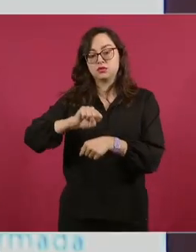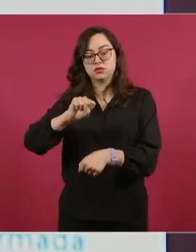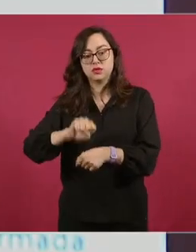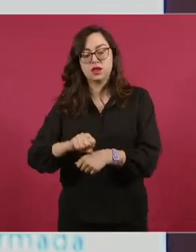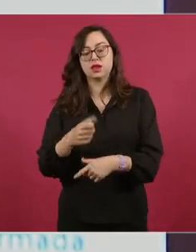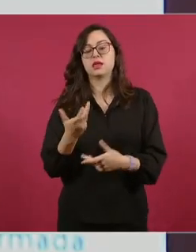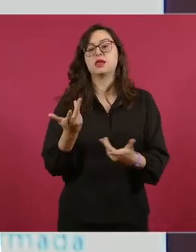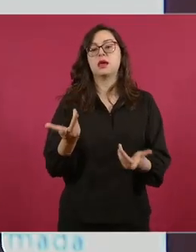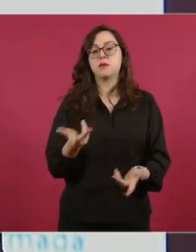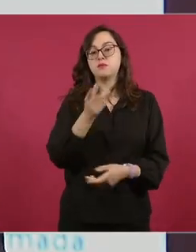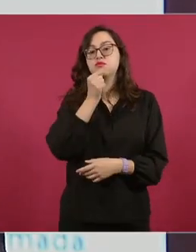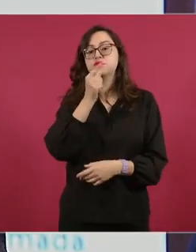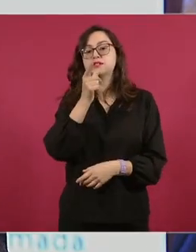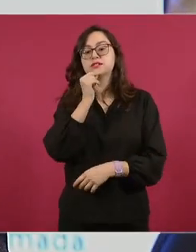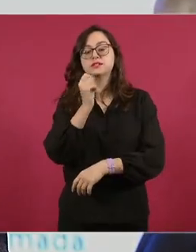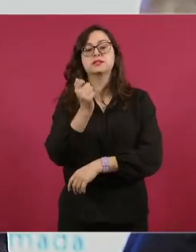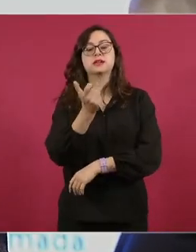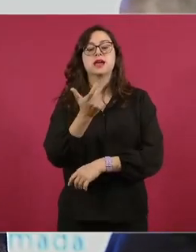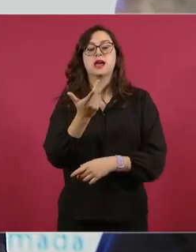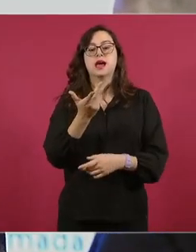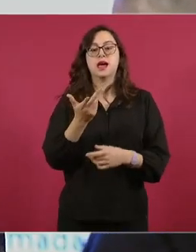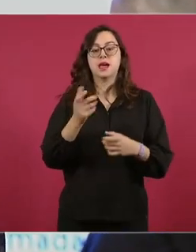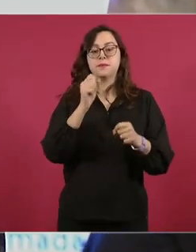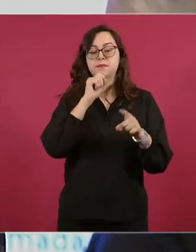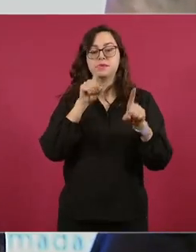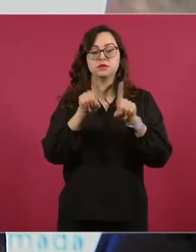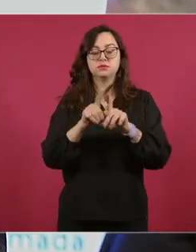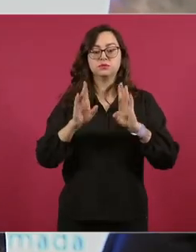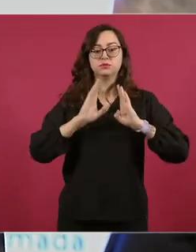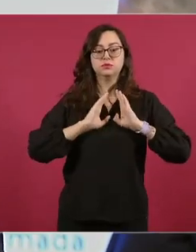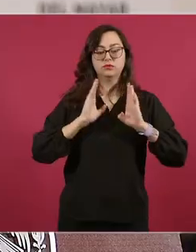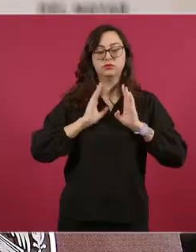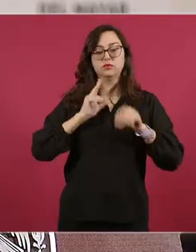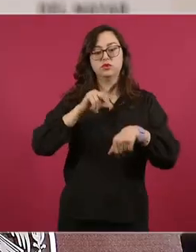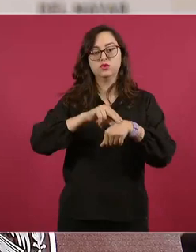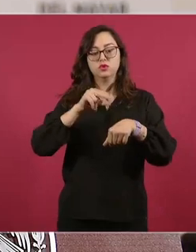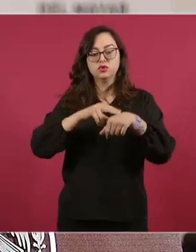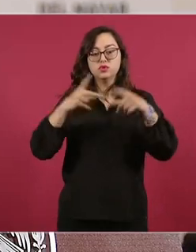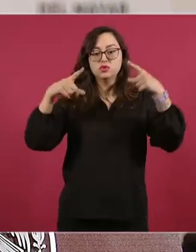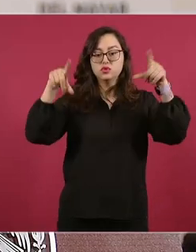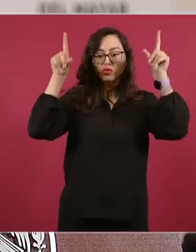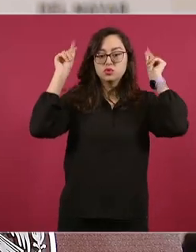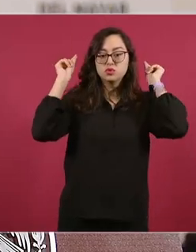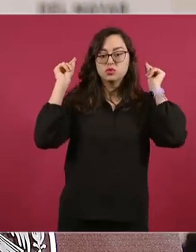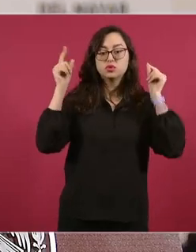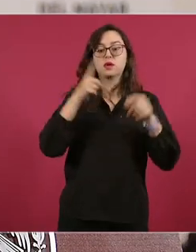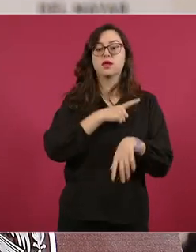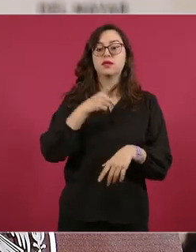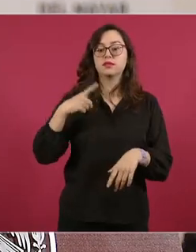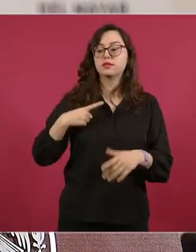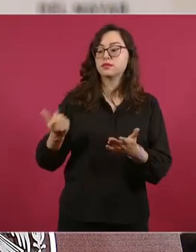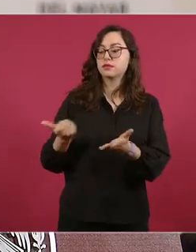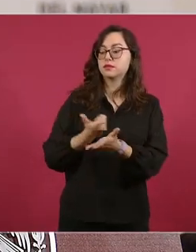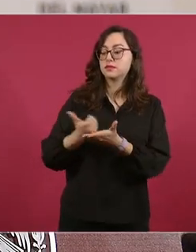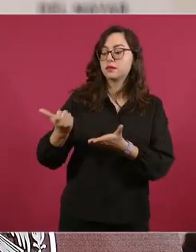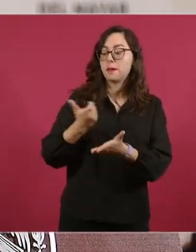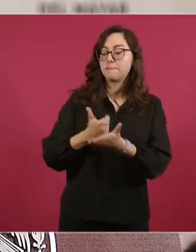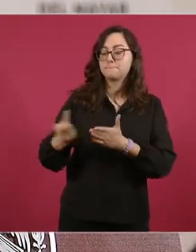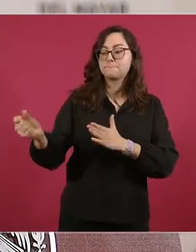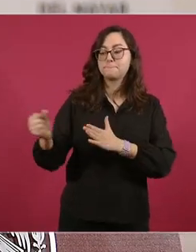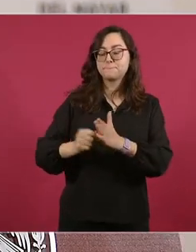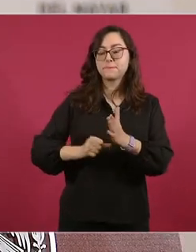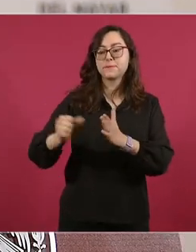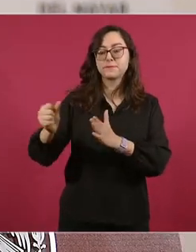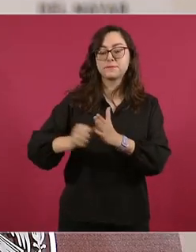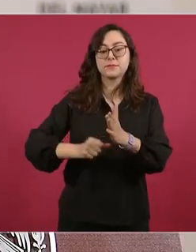nacionales, integrantes de la Fuerza Armada Permanente, así como médicos y enfermeros, recibirán un salario mensual que no podrá